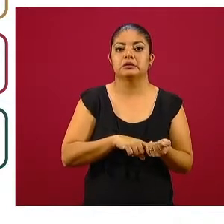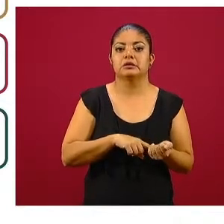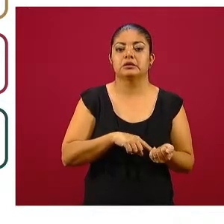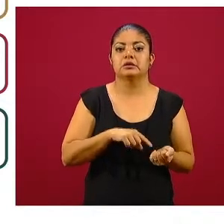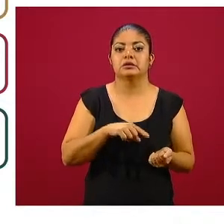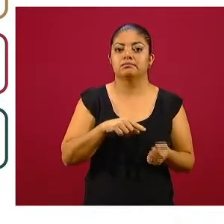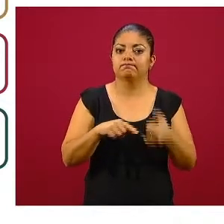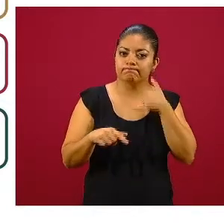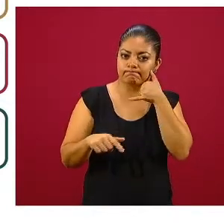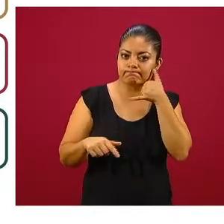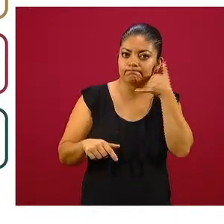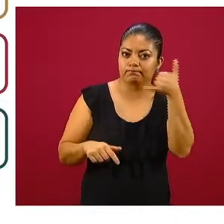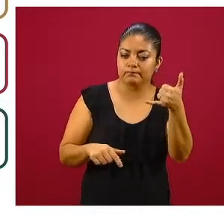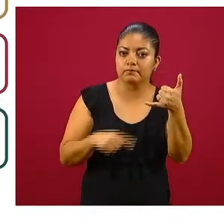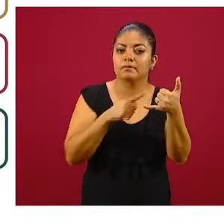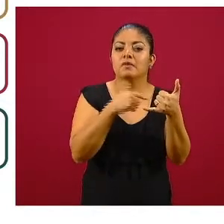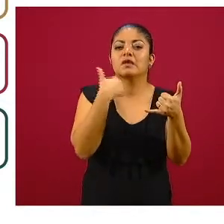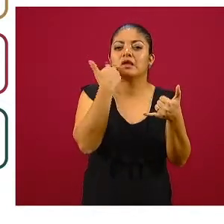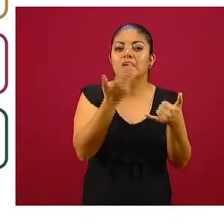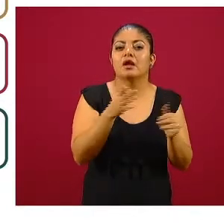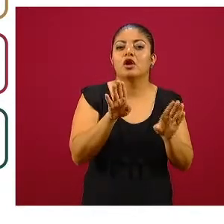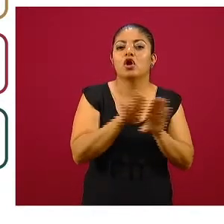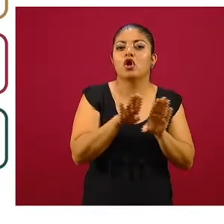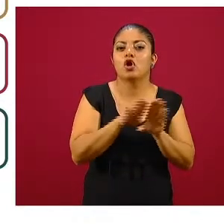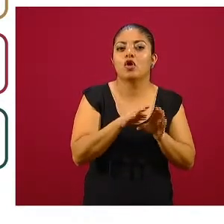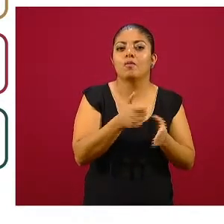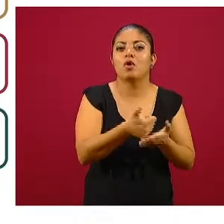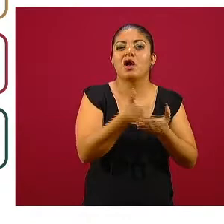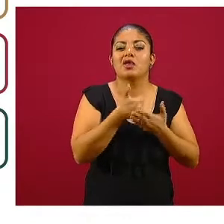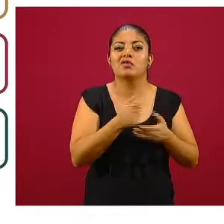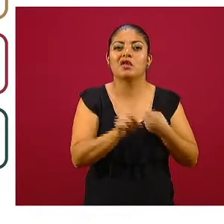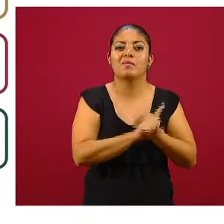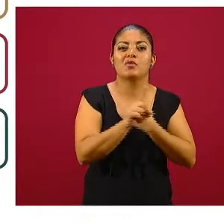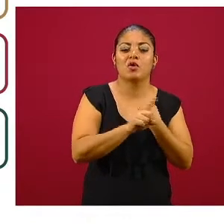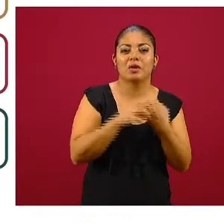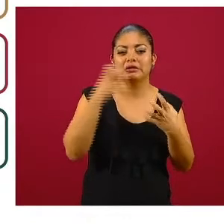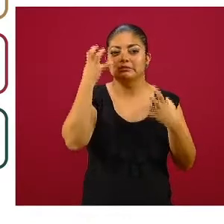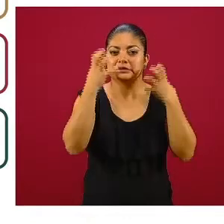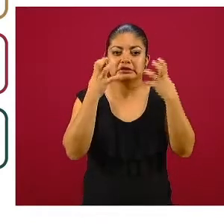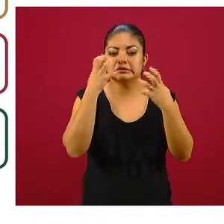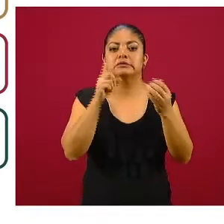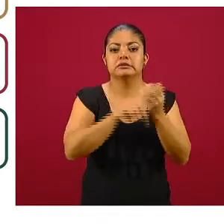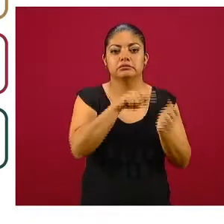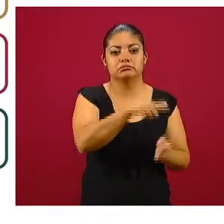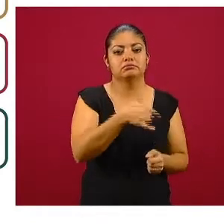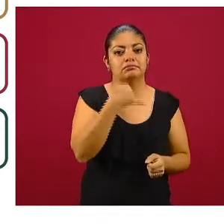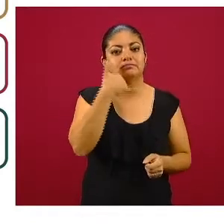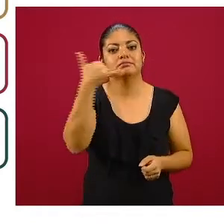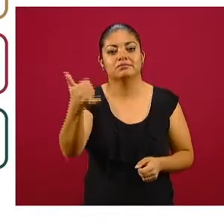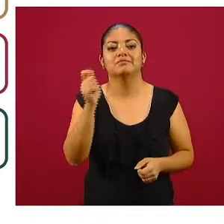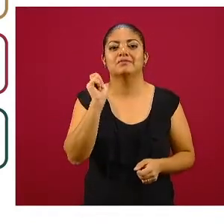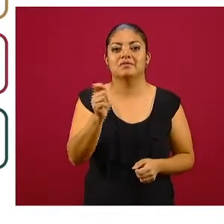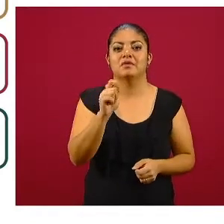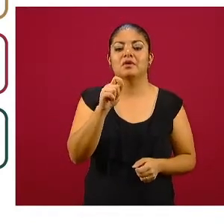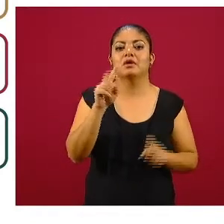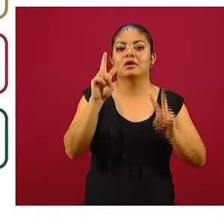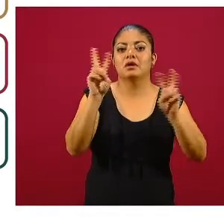marcaron este teléfono buscando una ayuda emocional y se derivaron a la línea de la vida, que también